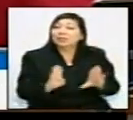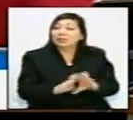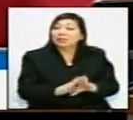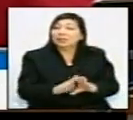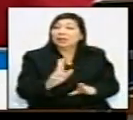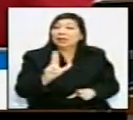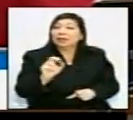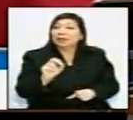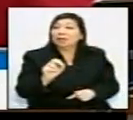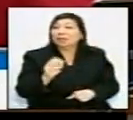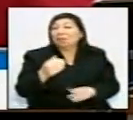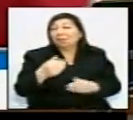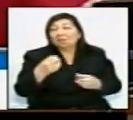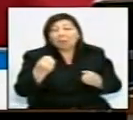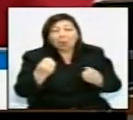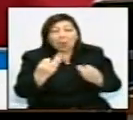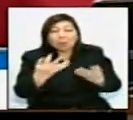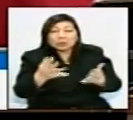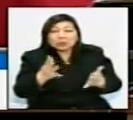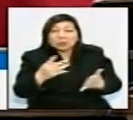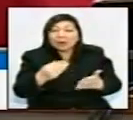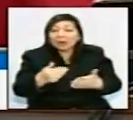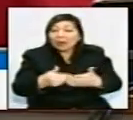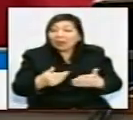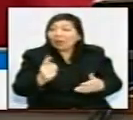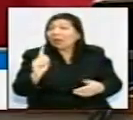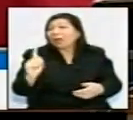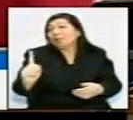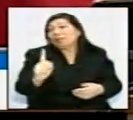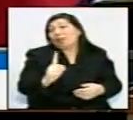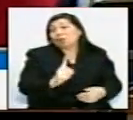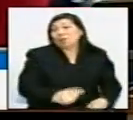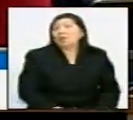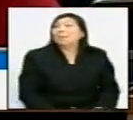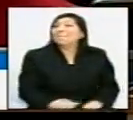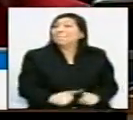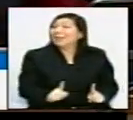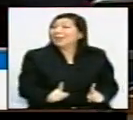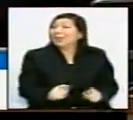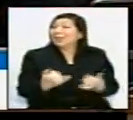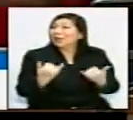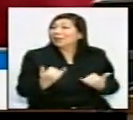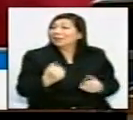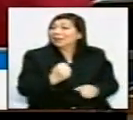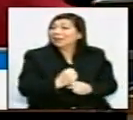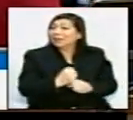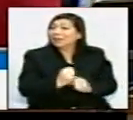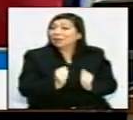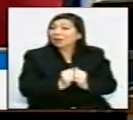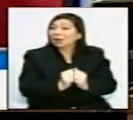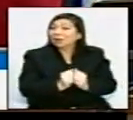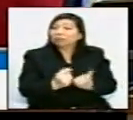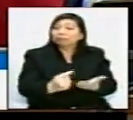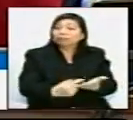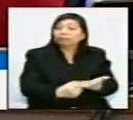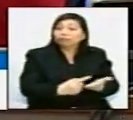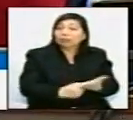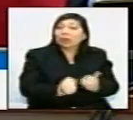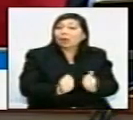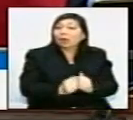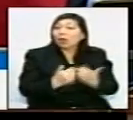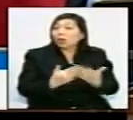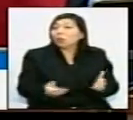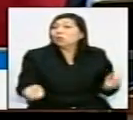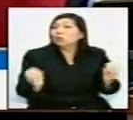brecha del 30 o 20 y tantos% de predios individuales. Pero esa es la manera, trabajar de forma consensuada, cosa